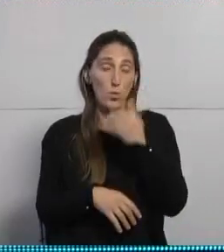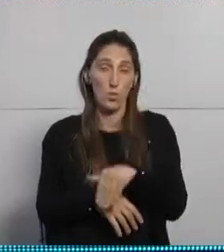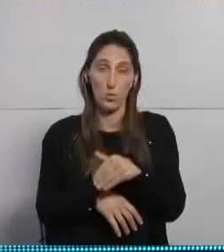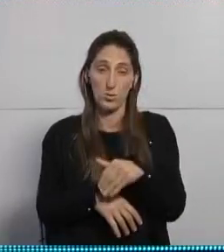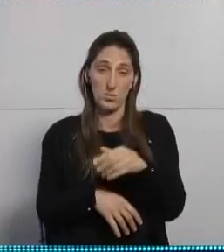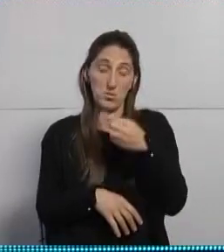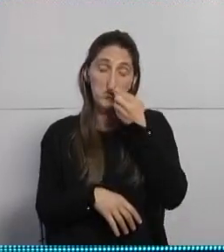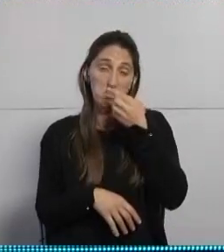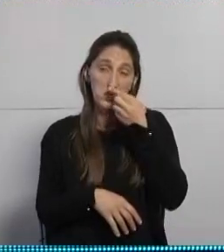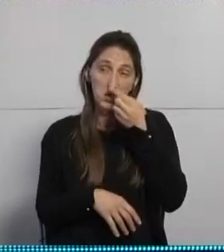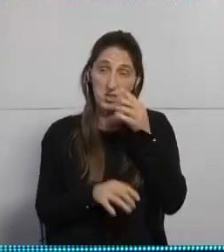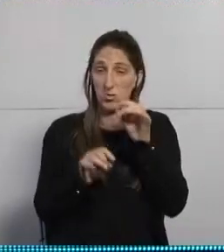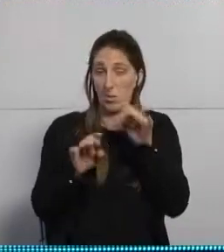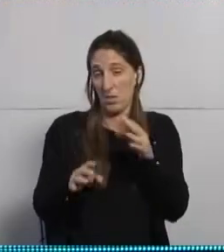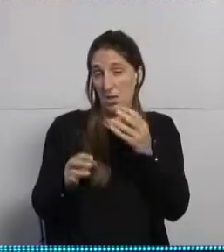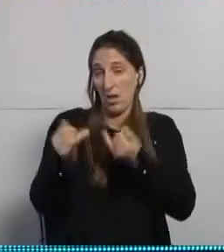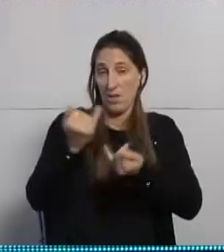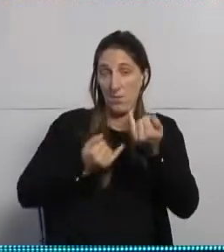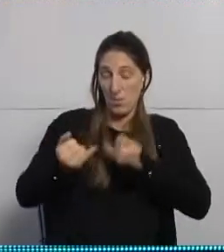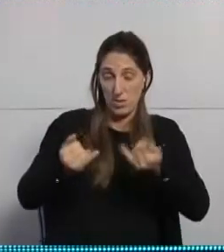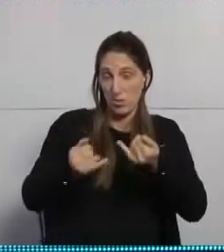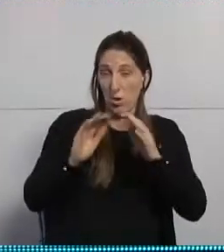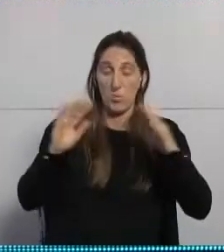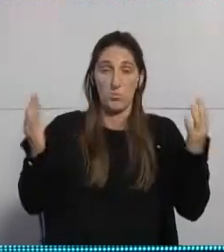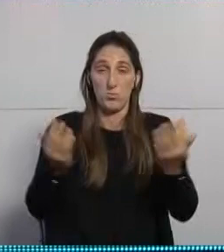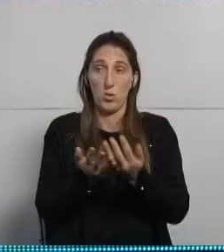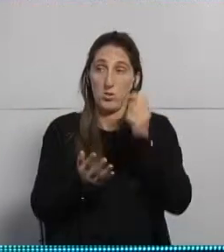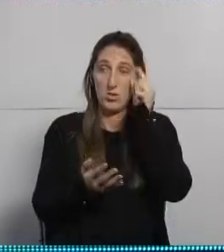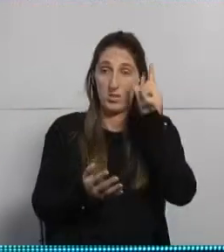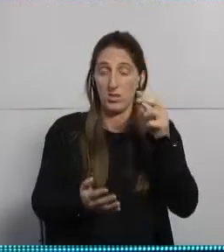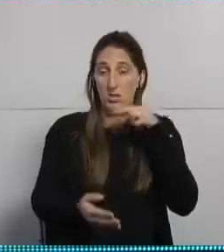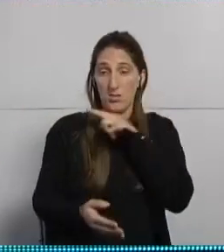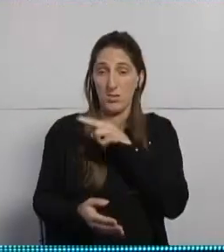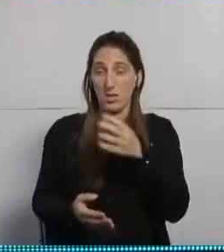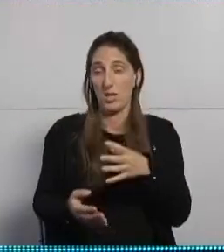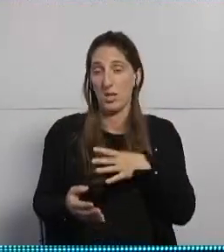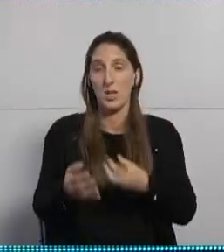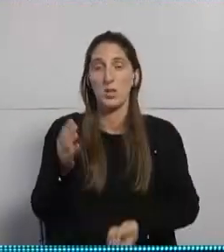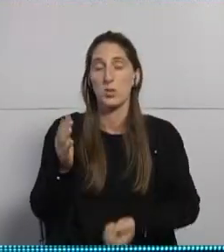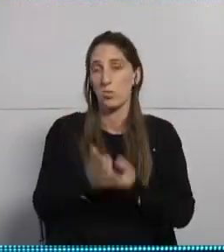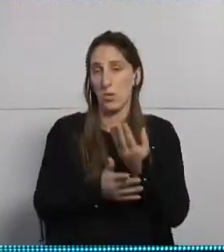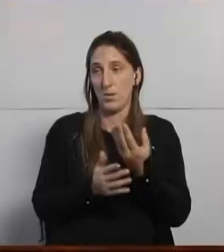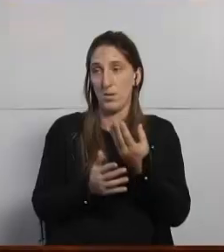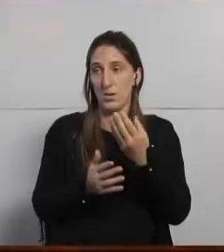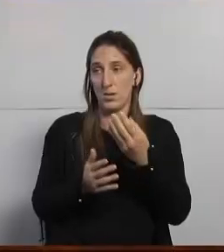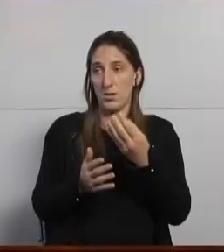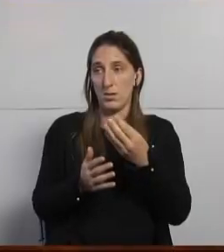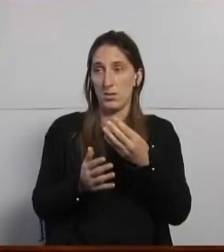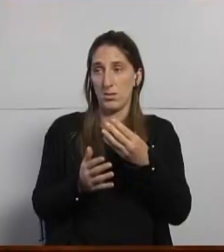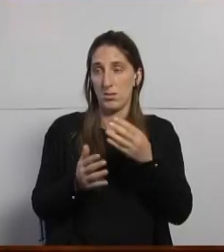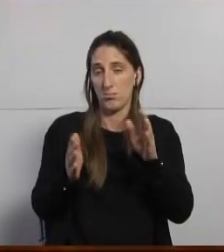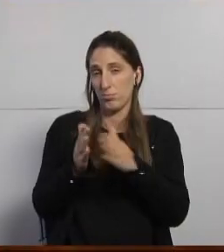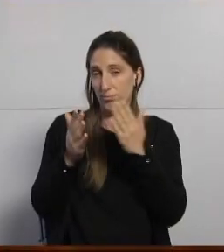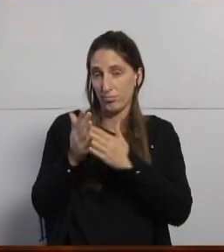lo que les interesa es nomás mantenerse informados sobre el mundo de la inteligencia artificial, lanzamos una newsletter hace un par de semanas, es quincenal,